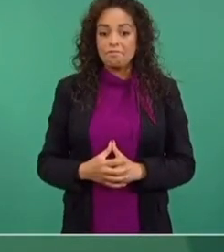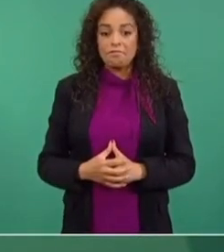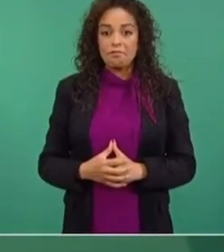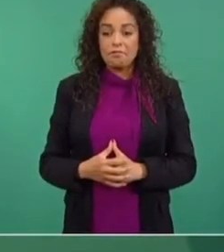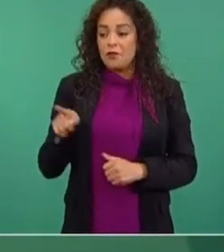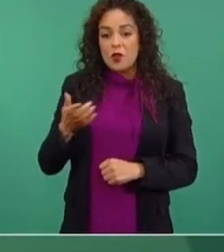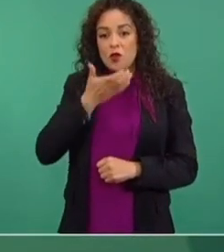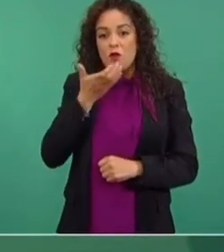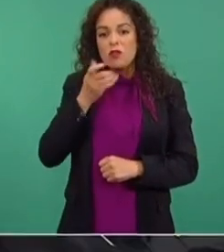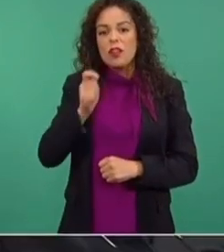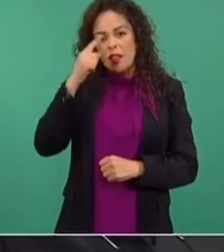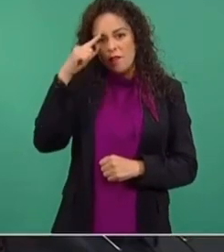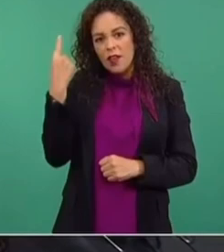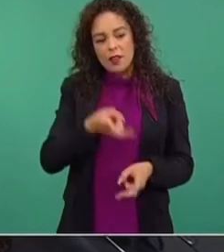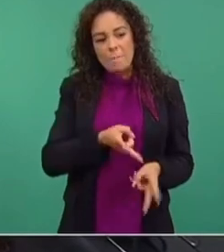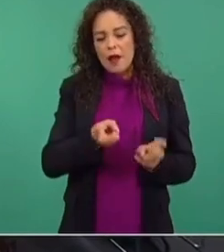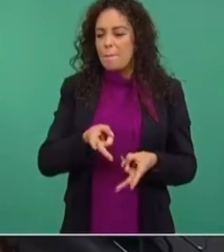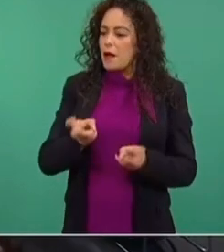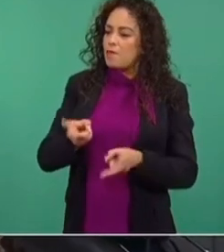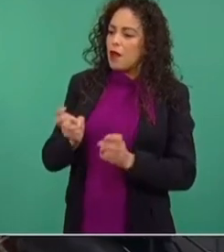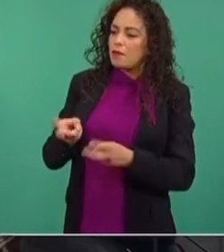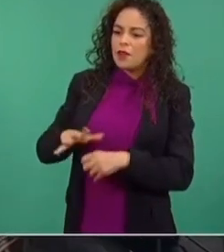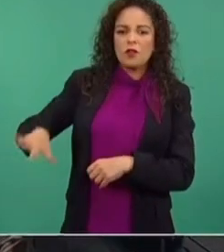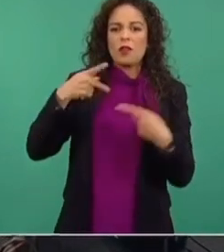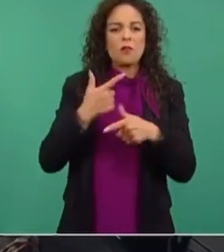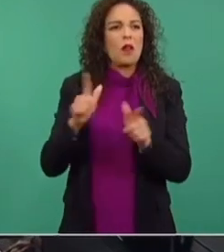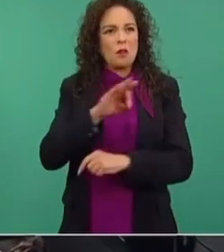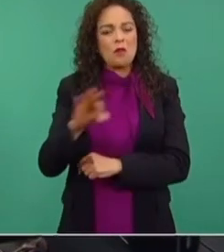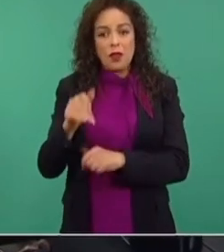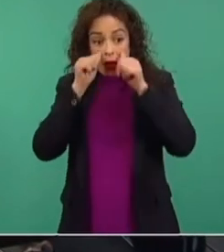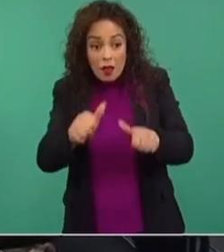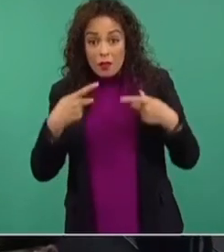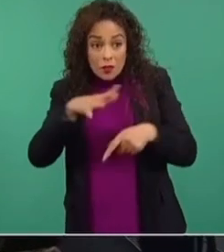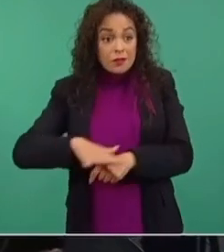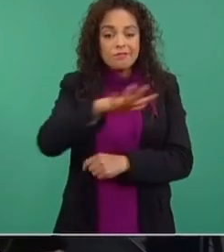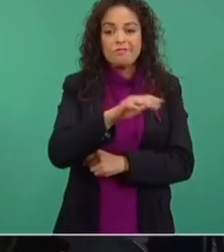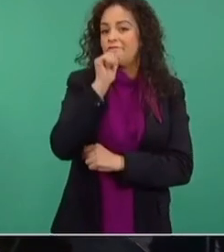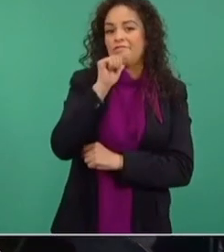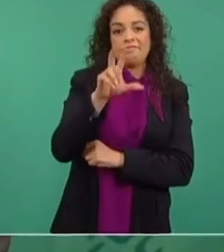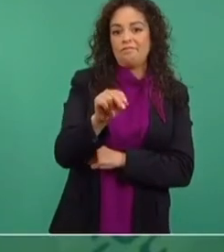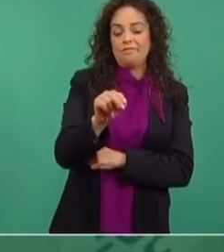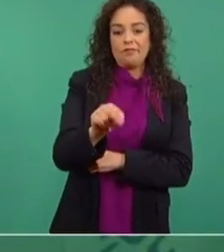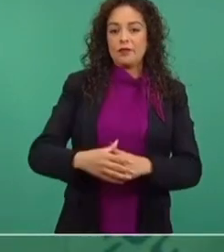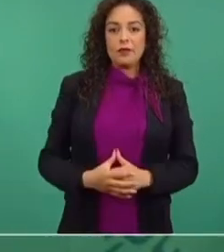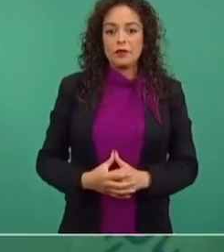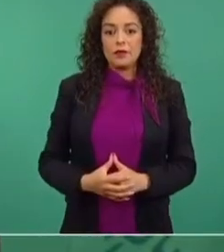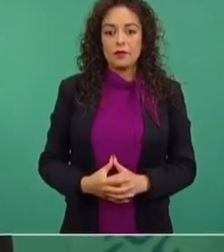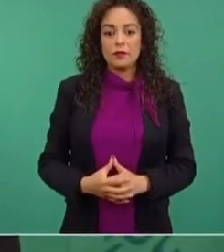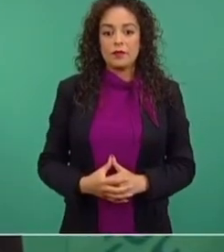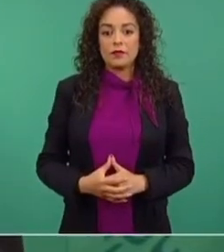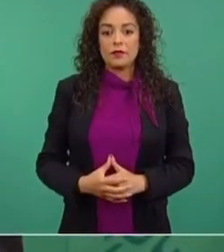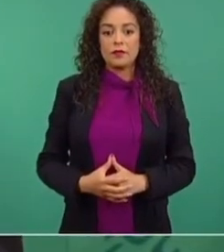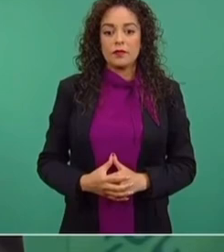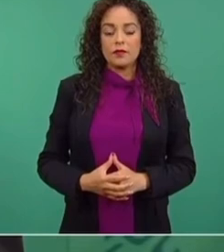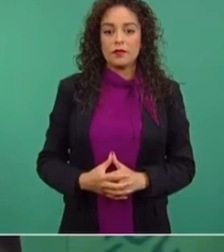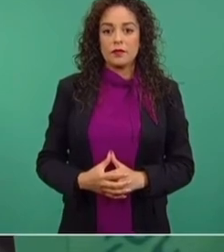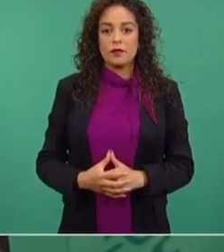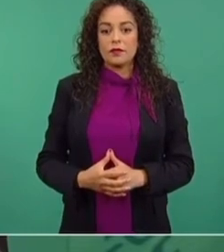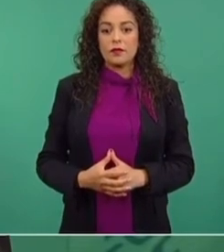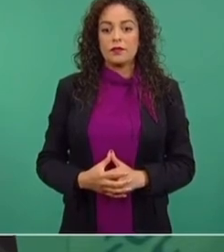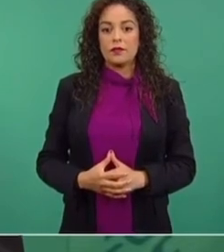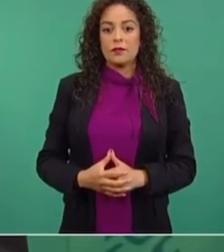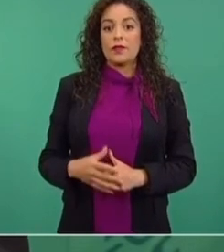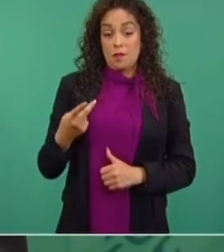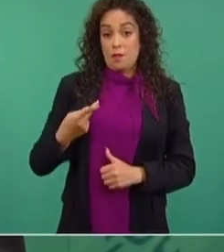el saqueo. Esa era su función principal. No servirle al pueblo, sino actuar como